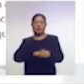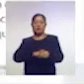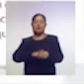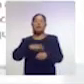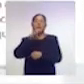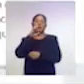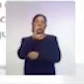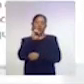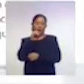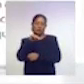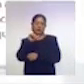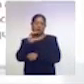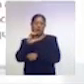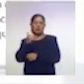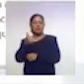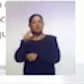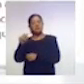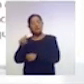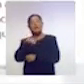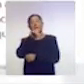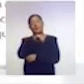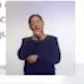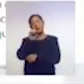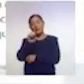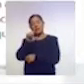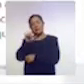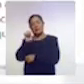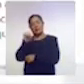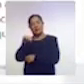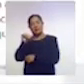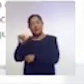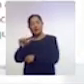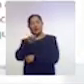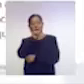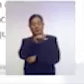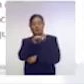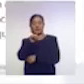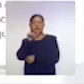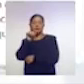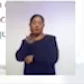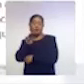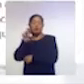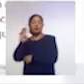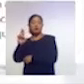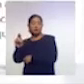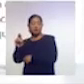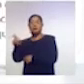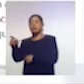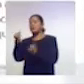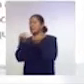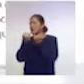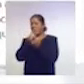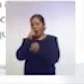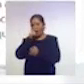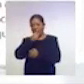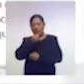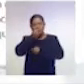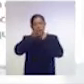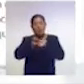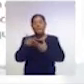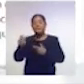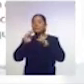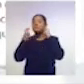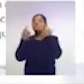y Tecnología, María Elena Álvarez Buya Roces, quien a su vez compartió en sus redes sociales que fue fructífera